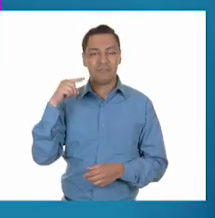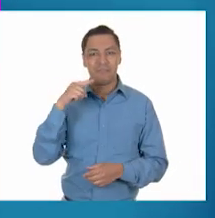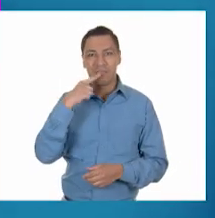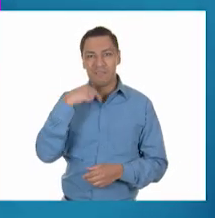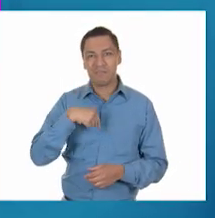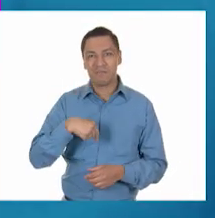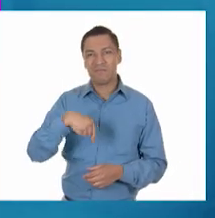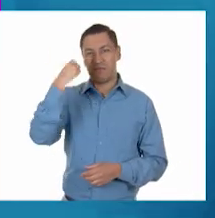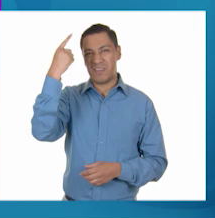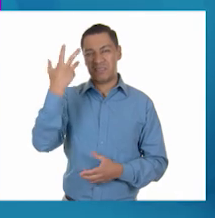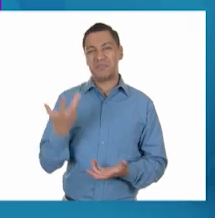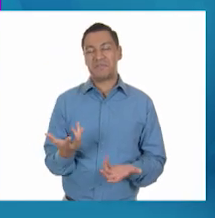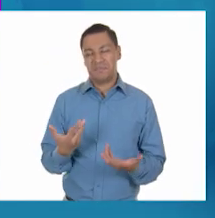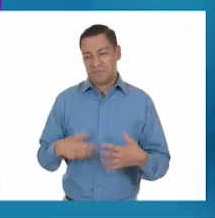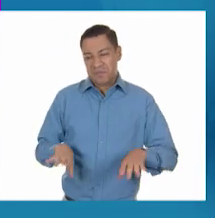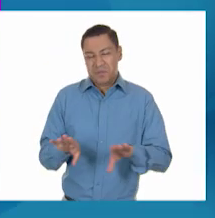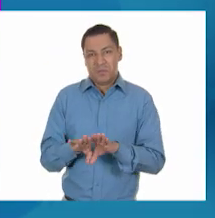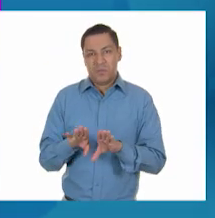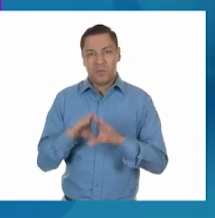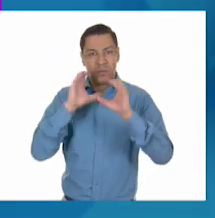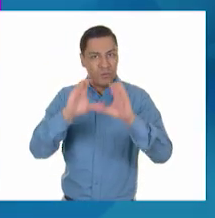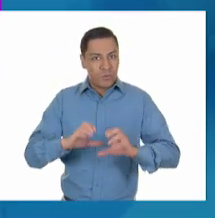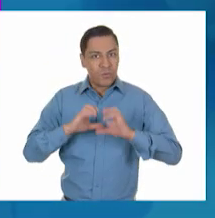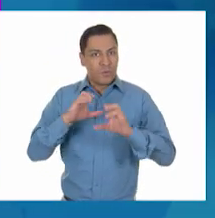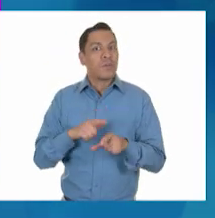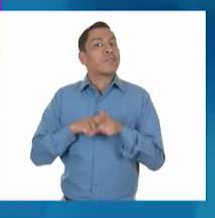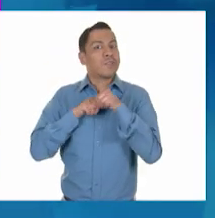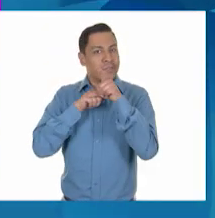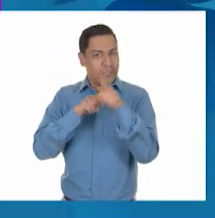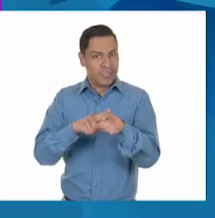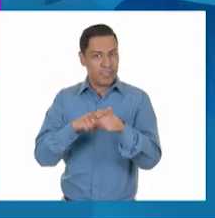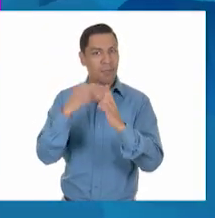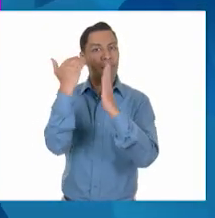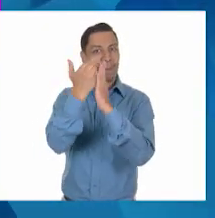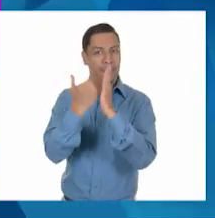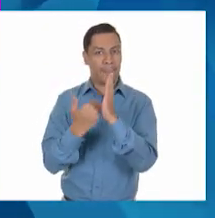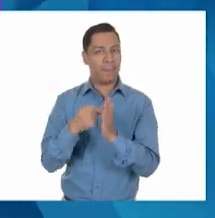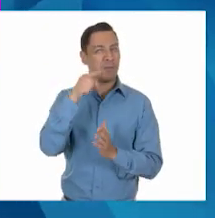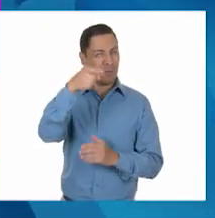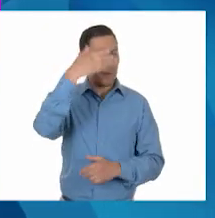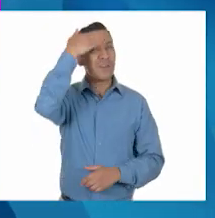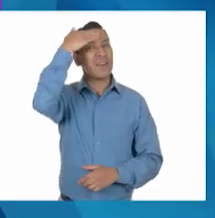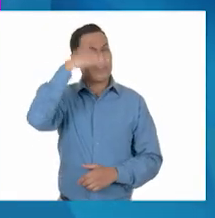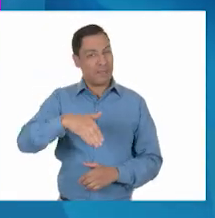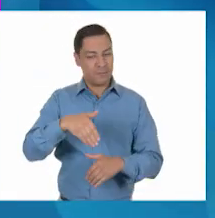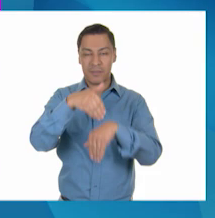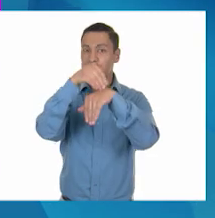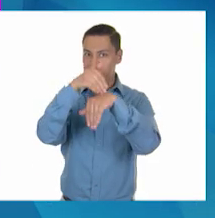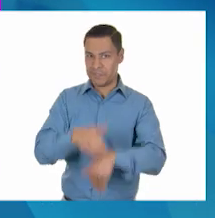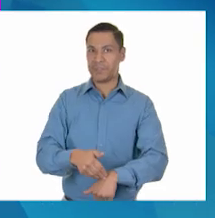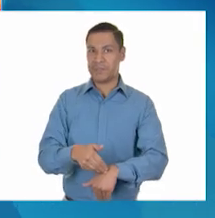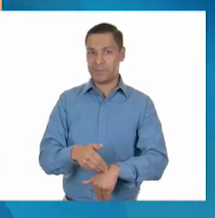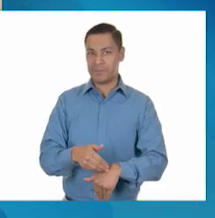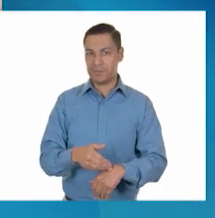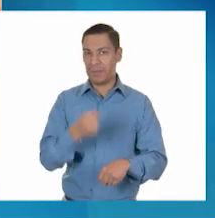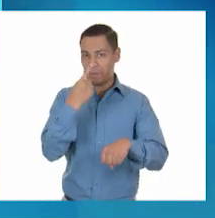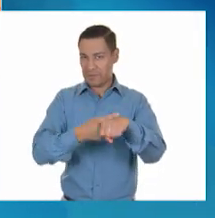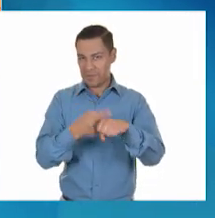personas. Por eso hay que continuar cuidándonos siguiendo las buenas prácticas que ya todos conocemos para evitar contagiarnos.